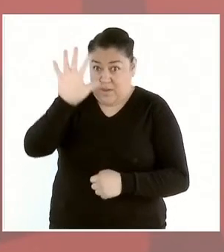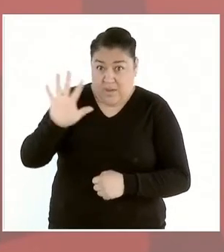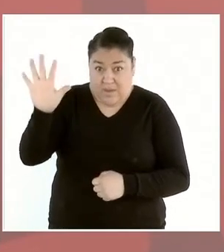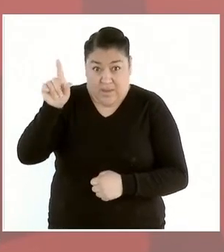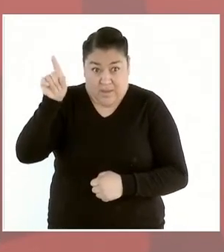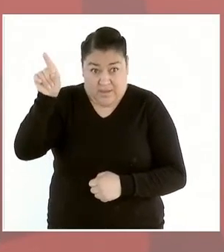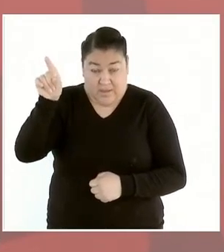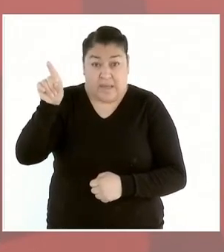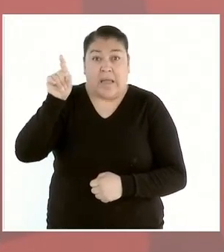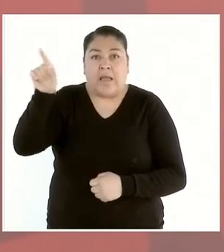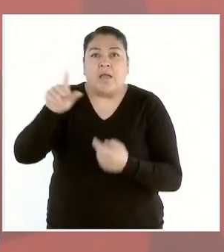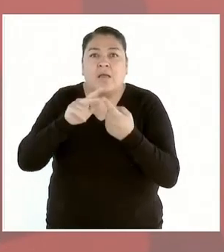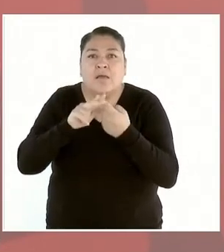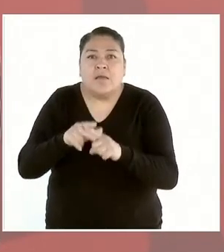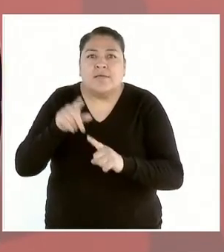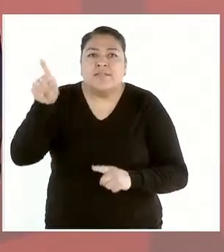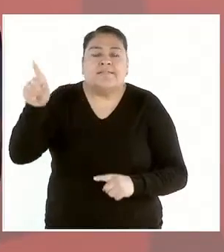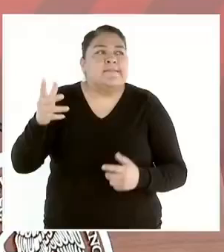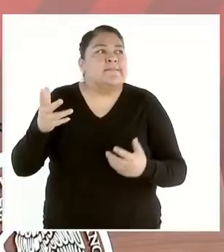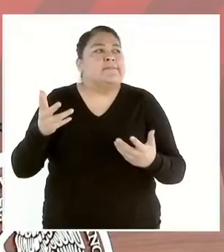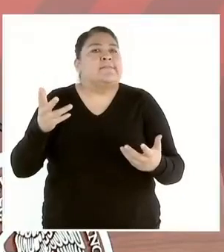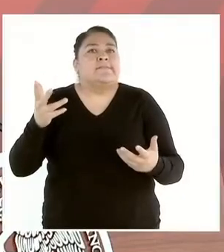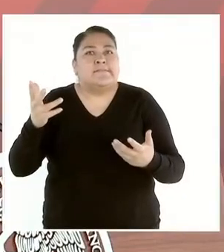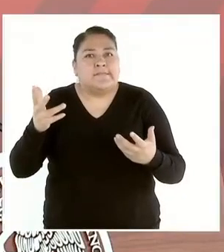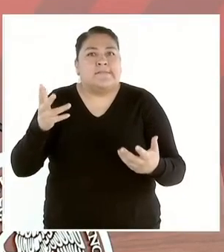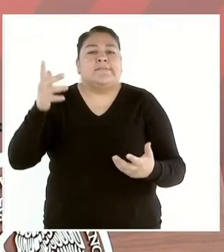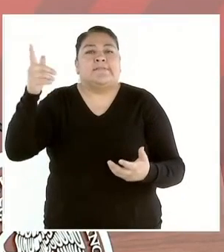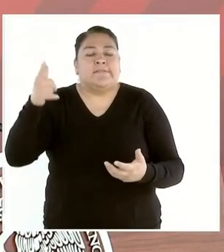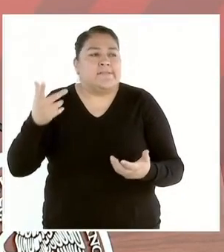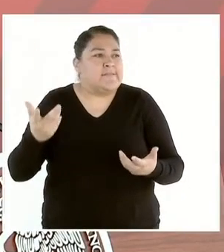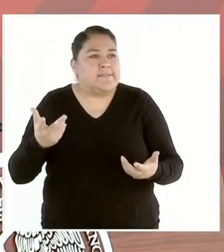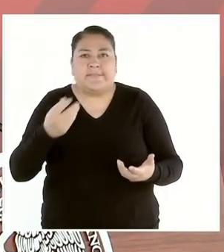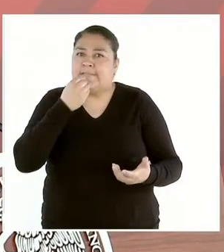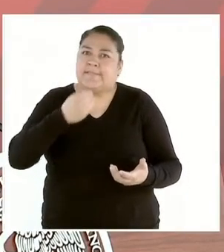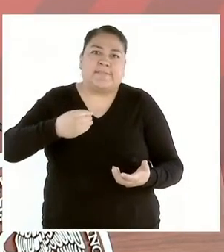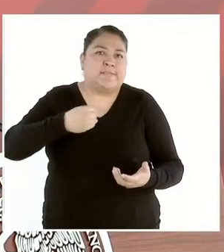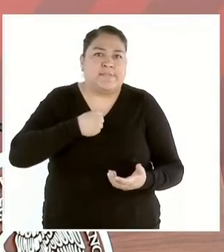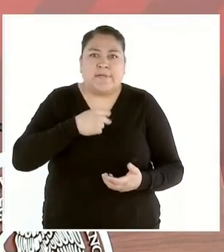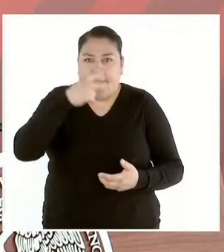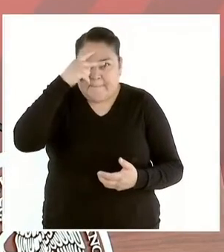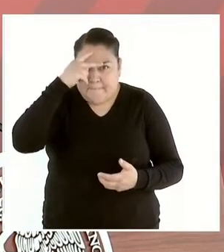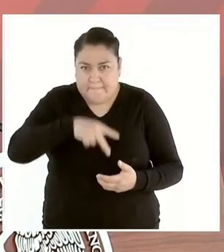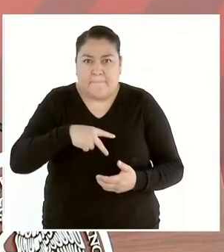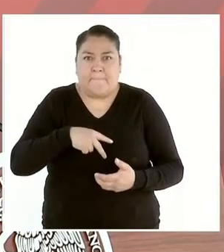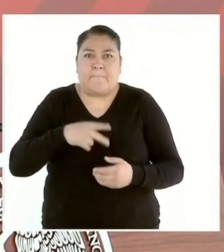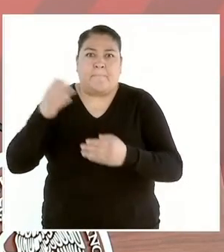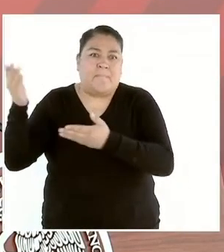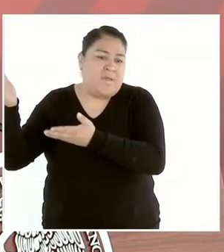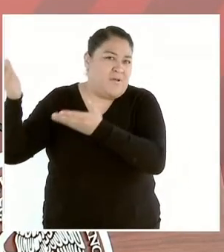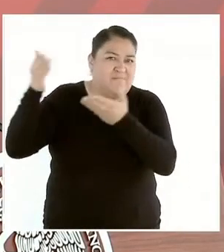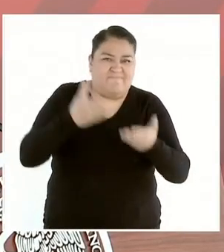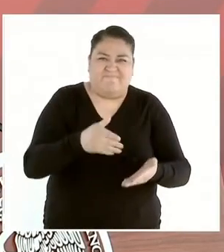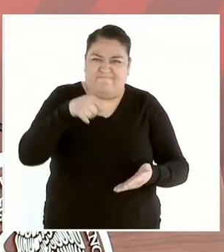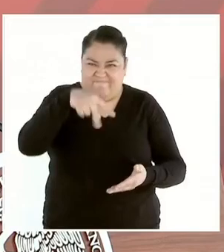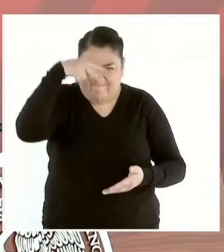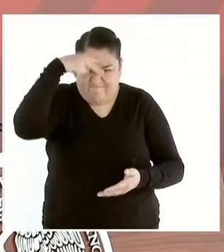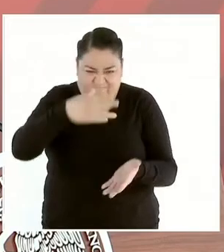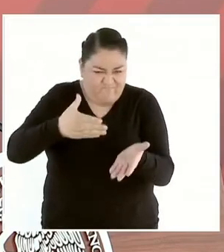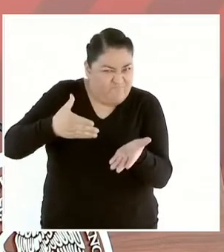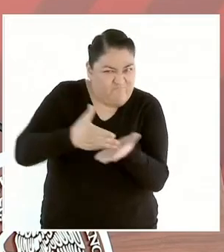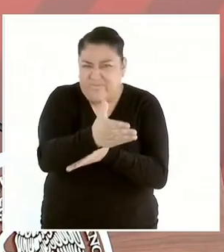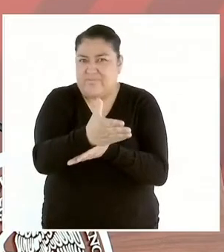iniciarán los preparativos para una intervención militar